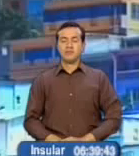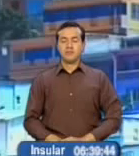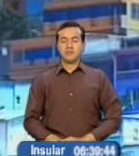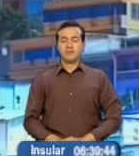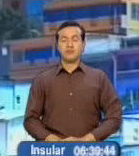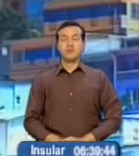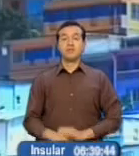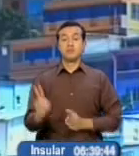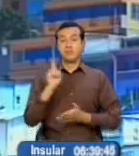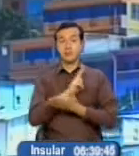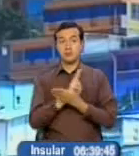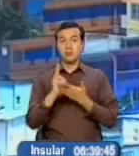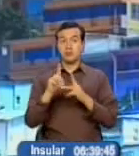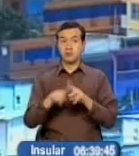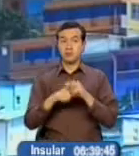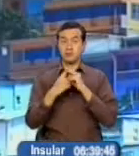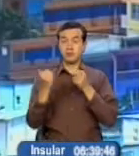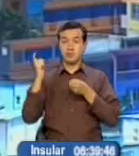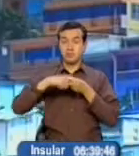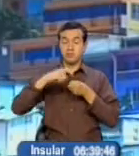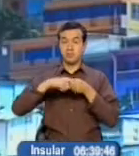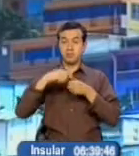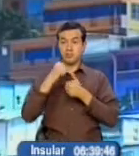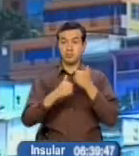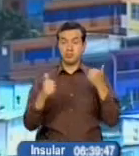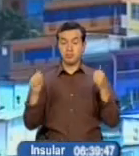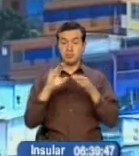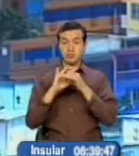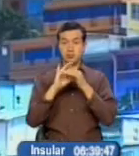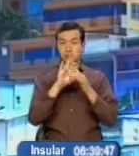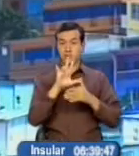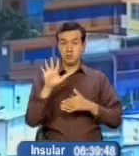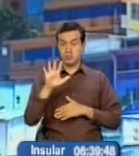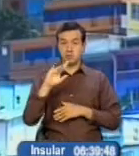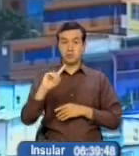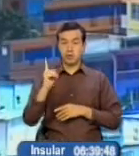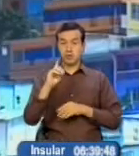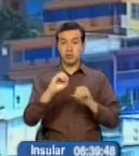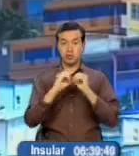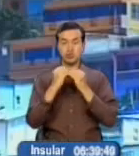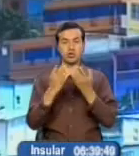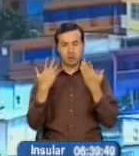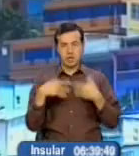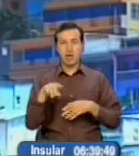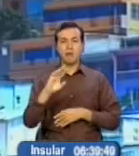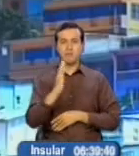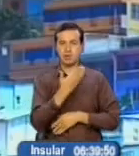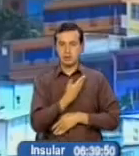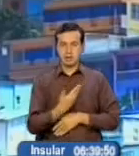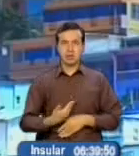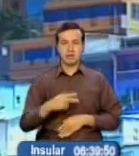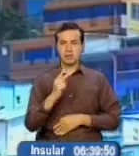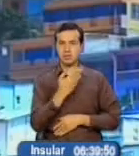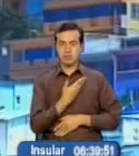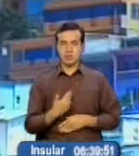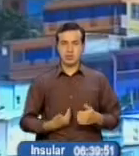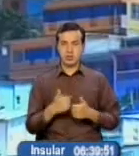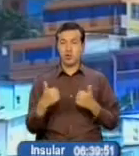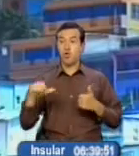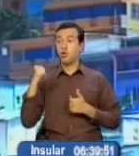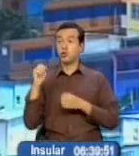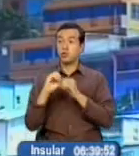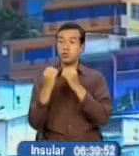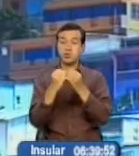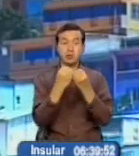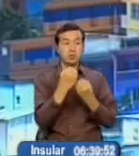A dos semanas de que se inicien las inscripciones de candidatos, Alianza País es el primer movimiento en definir su binomio presidencial. Las otras tiendas políticas